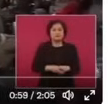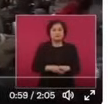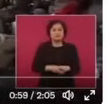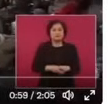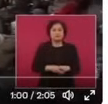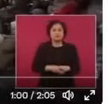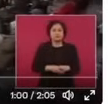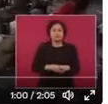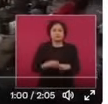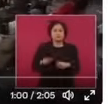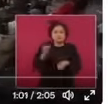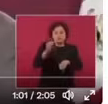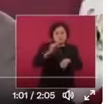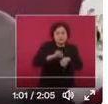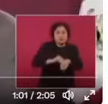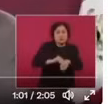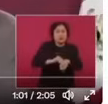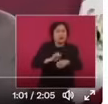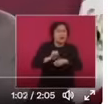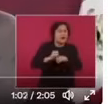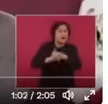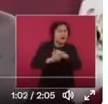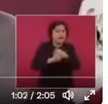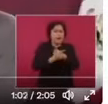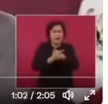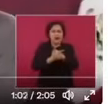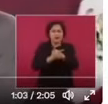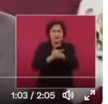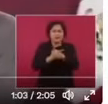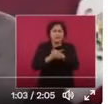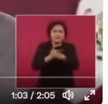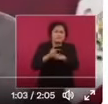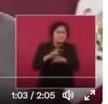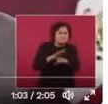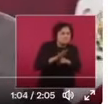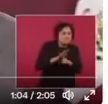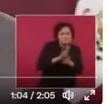de manera amarillista la información.